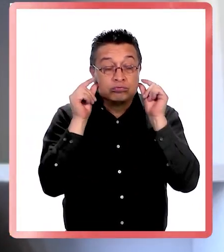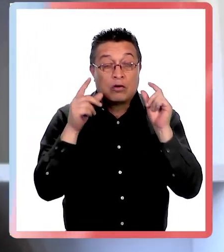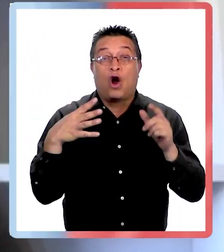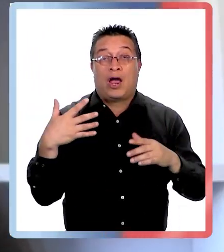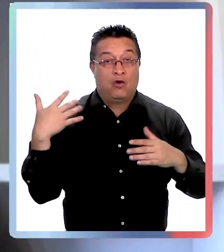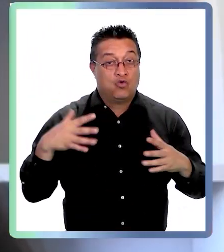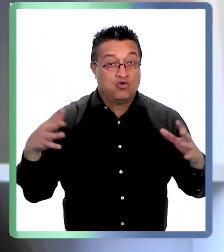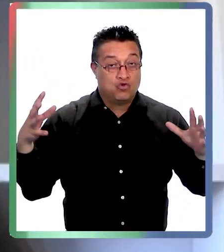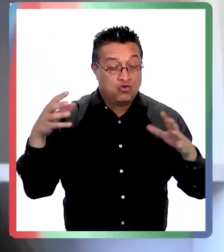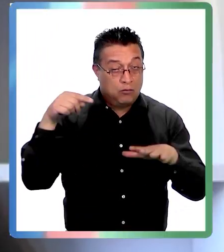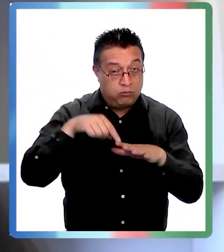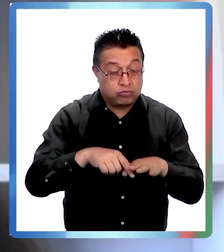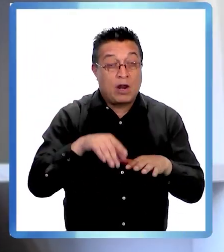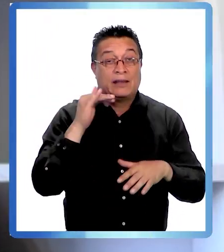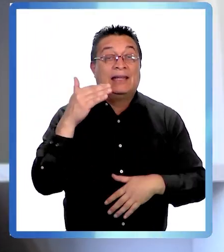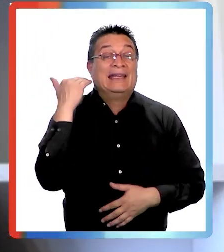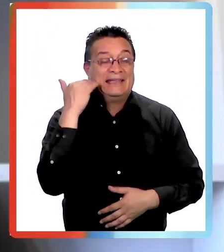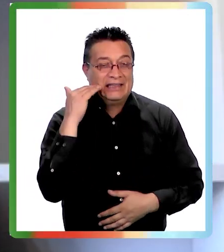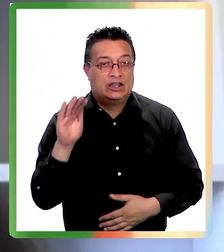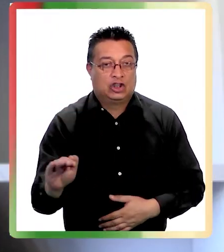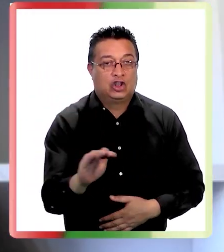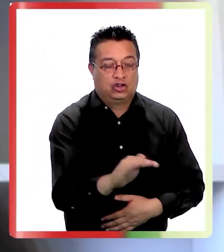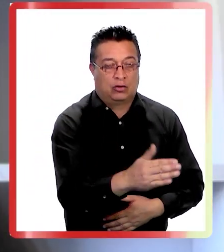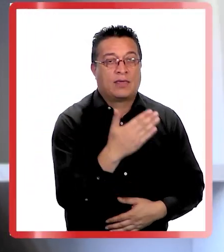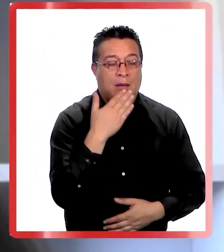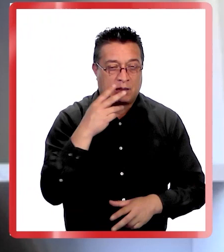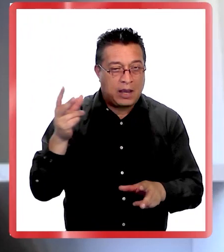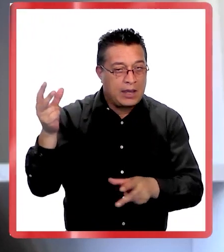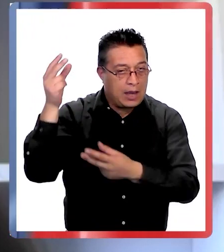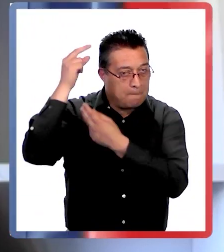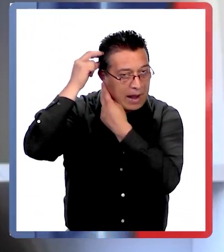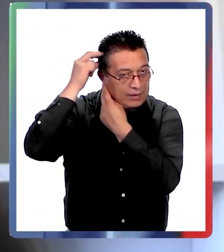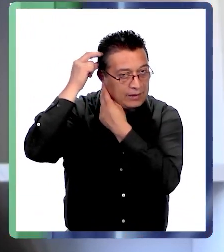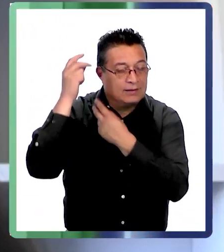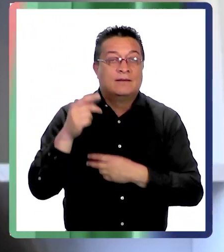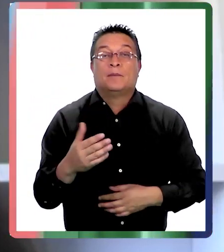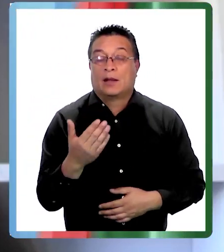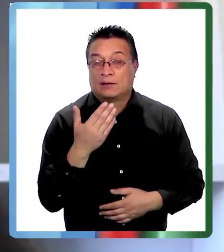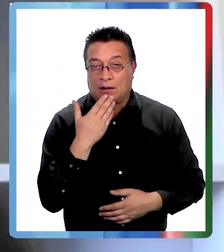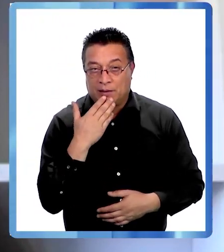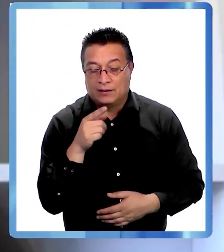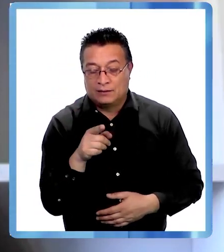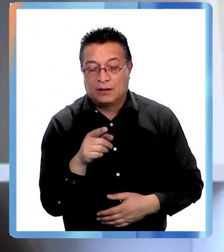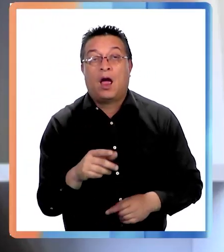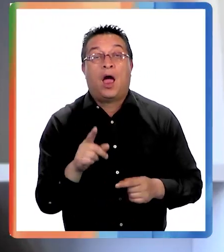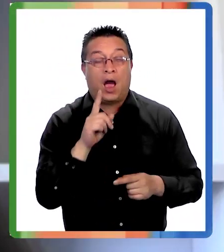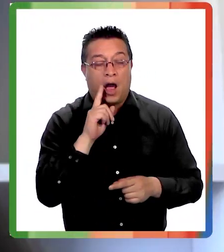bilaterales importantes. Y en niños, tenemos una súper buena cobertura en niños para implantes. Entonces,